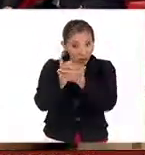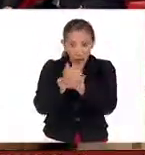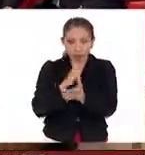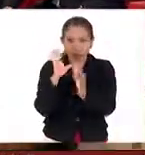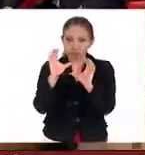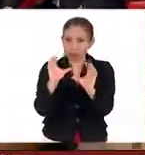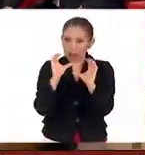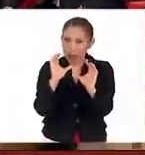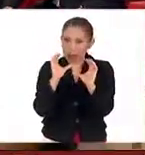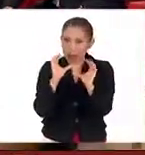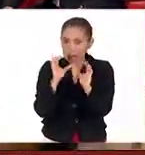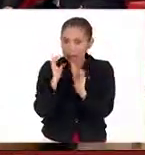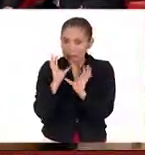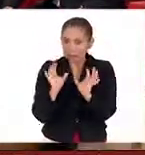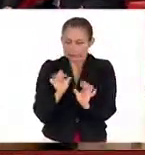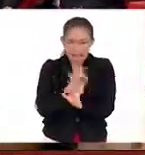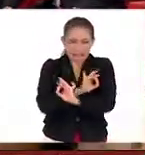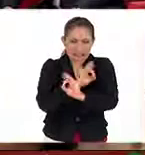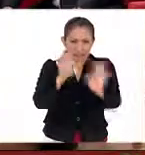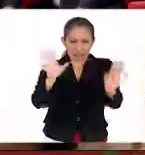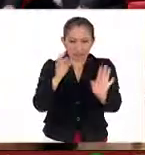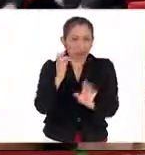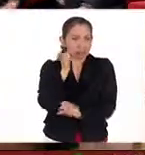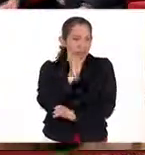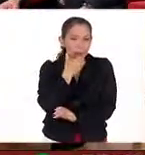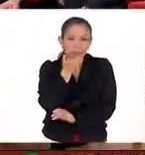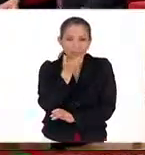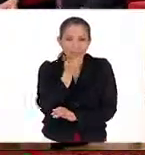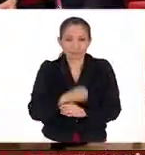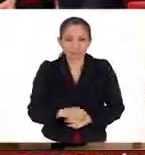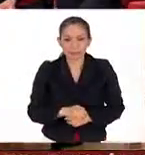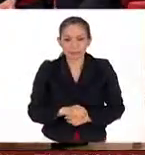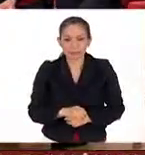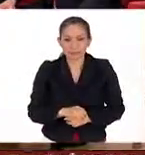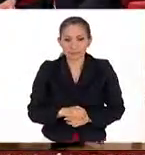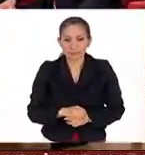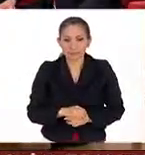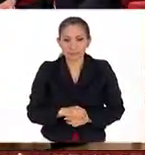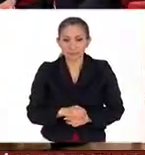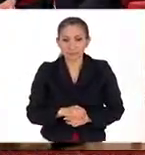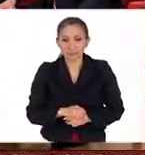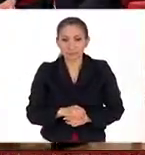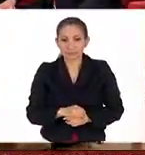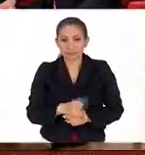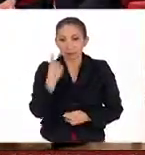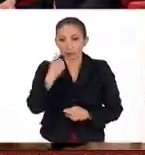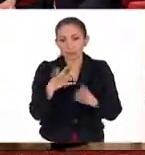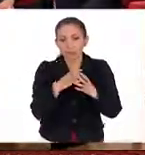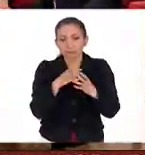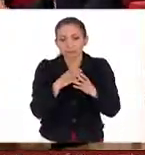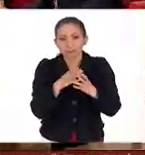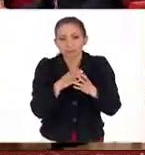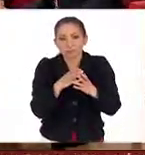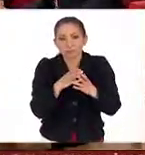cuidarlo Claro, porque también. es el que tenemos y con ese vamos a estar todo el tiempo. Por cierto, Mar, una de las grandes